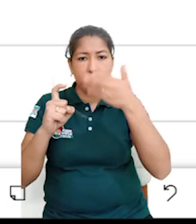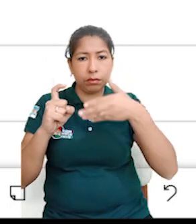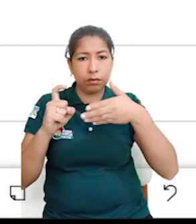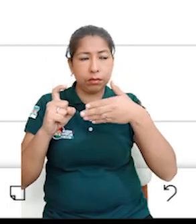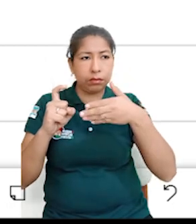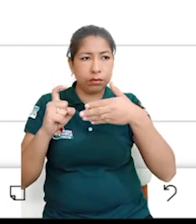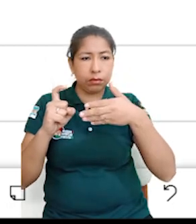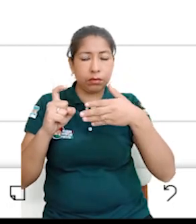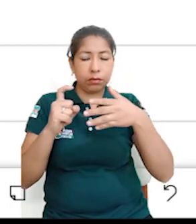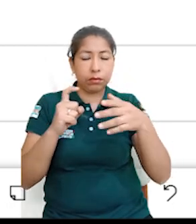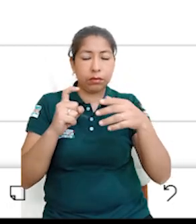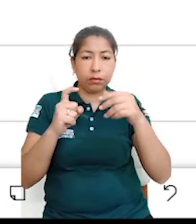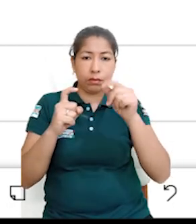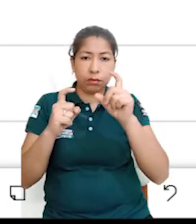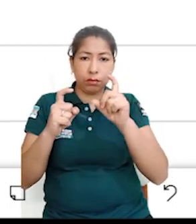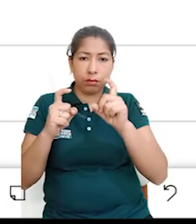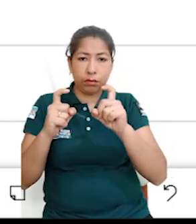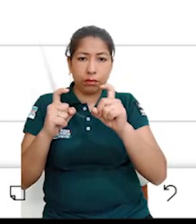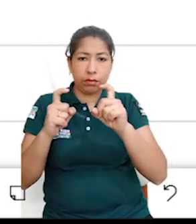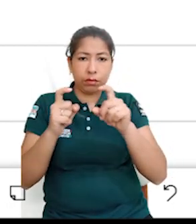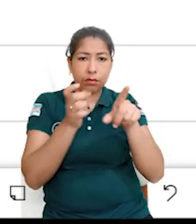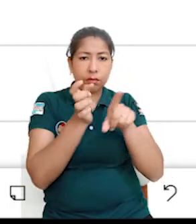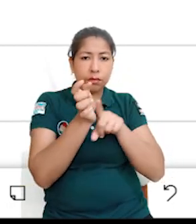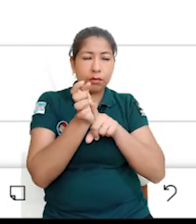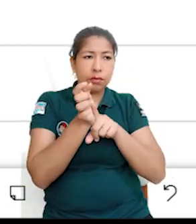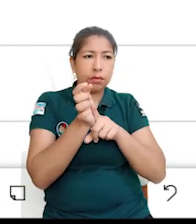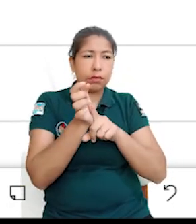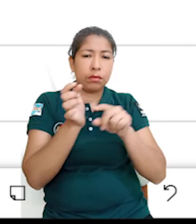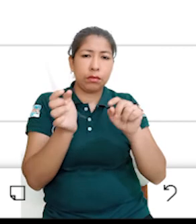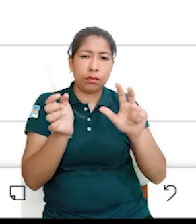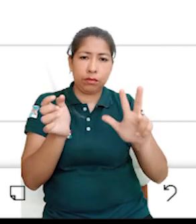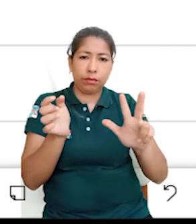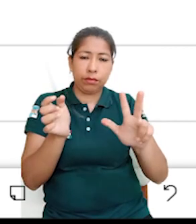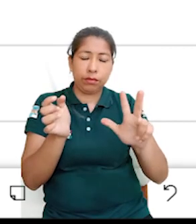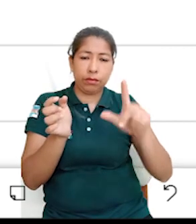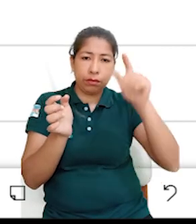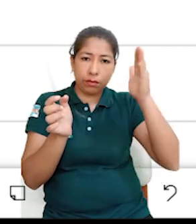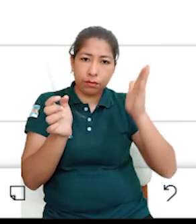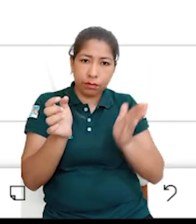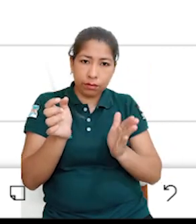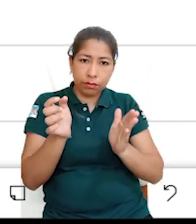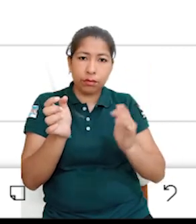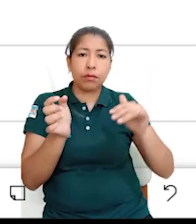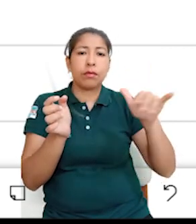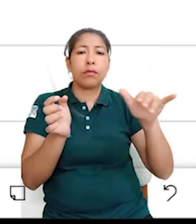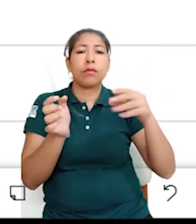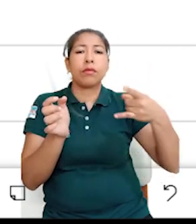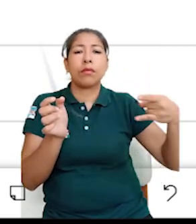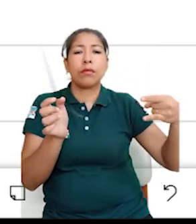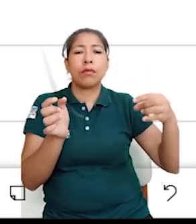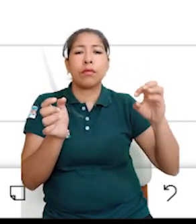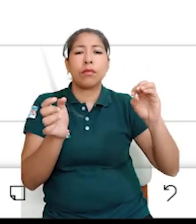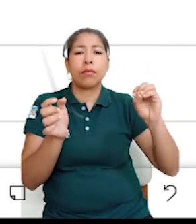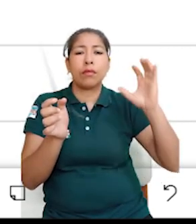x, menos 3x dividido entre x a 3. Cerramos paréntesis, todo